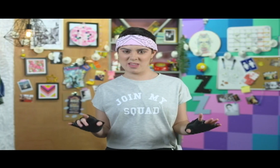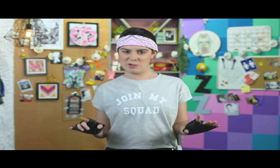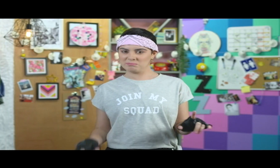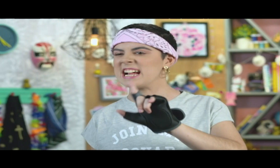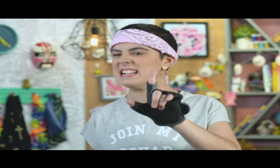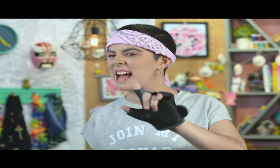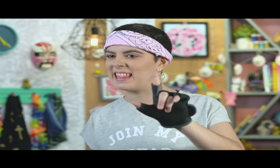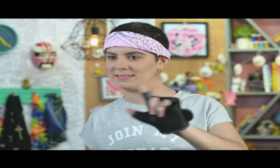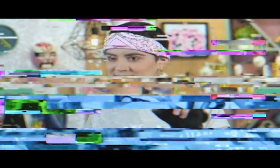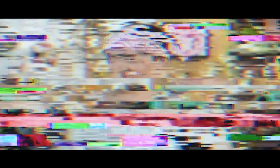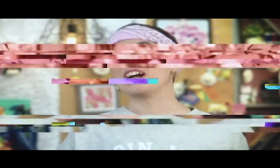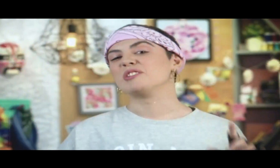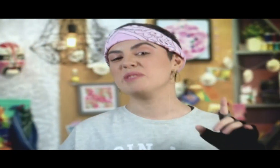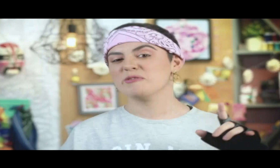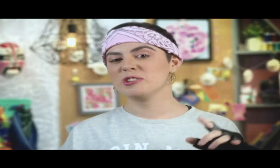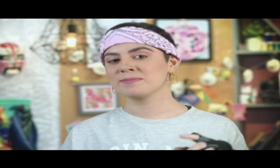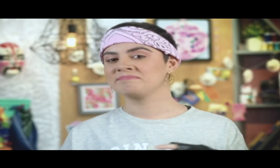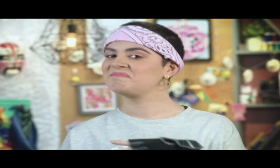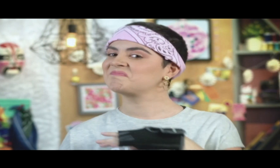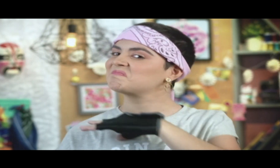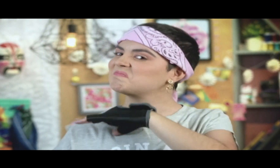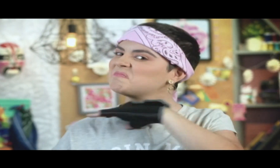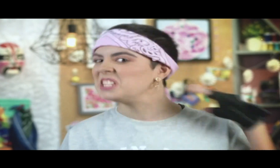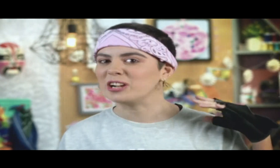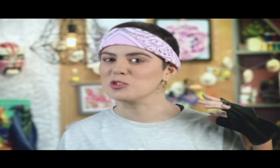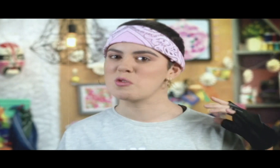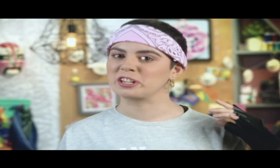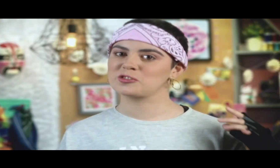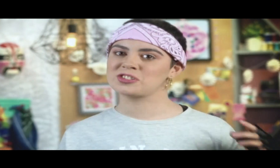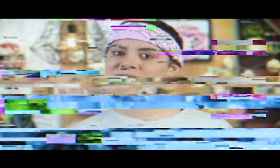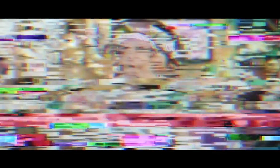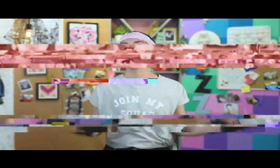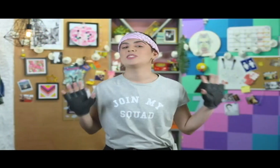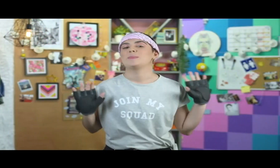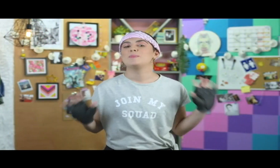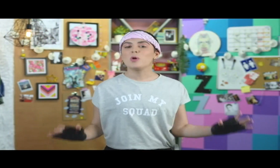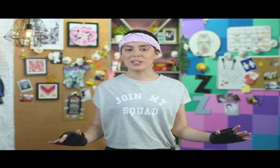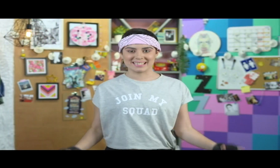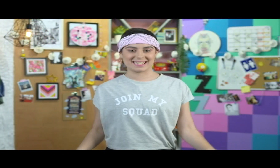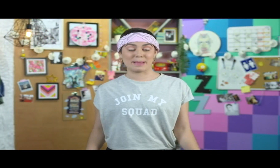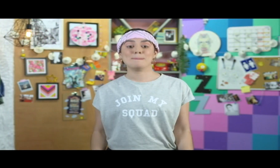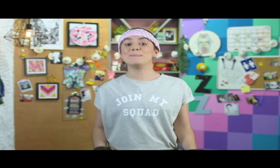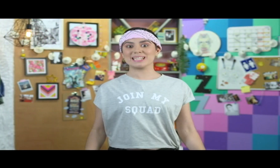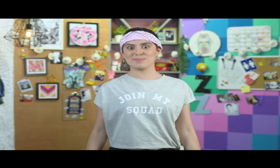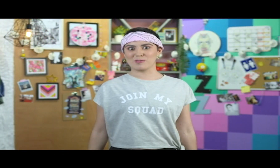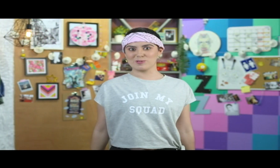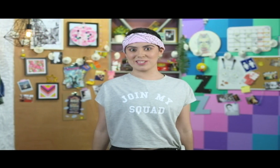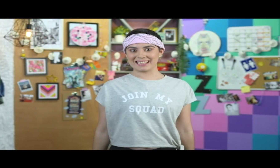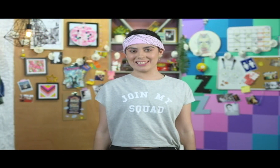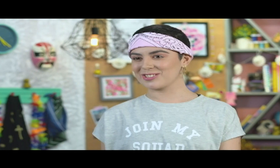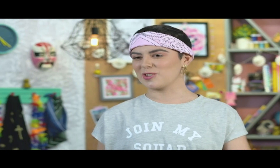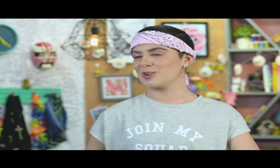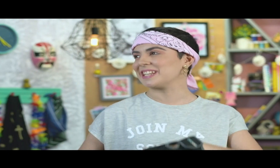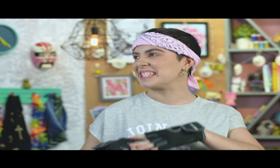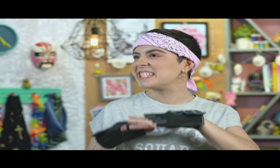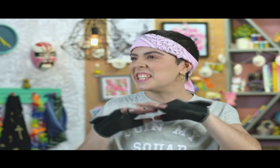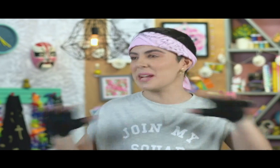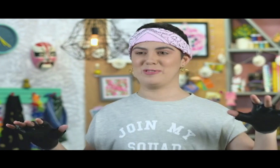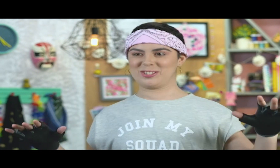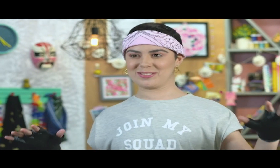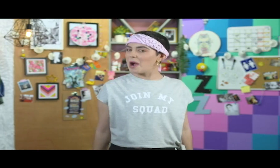tengo miedo a nada. Ni a los vivos, ni a los muertos. Los deportes que más me gustan son